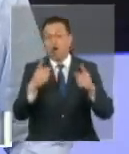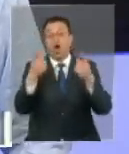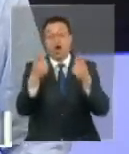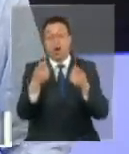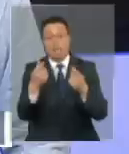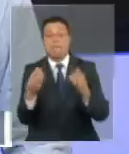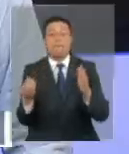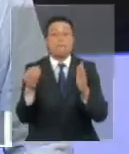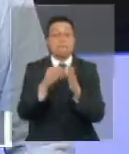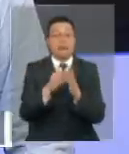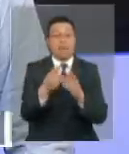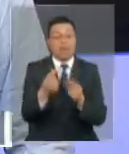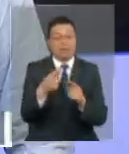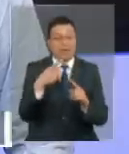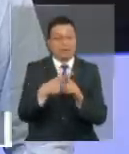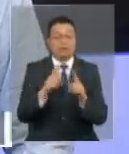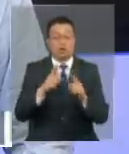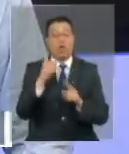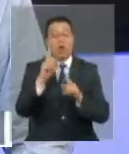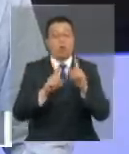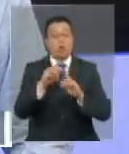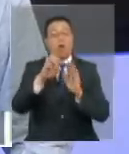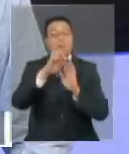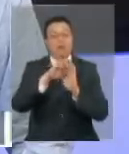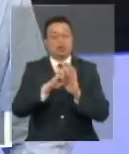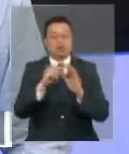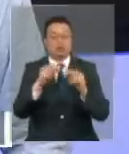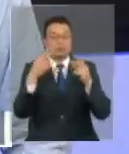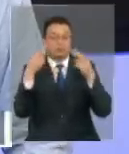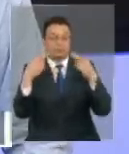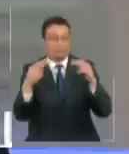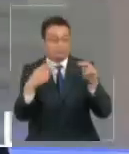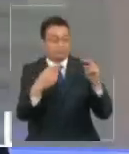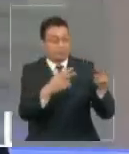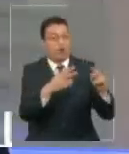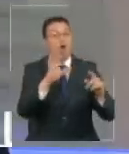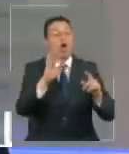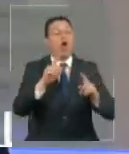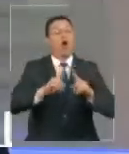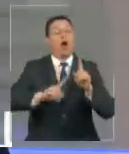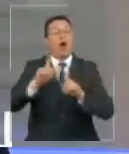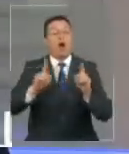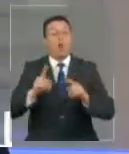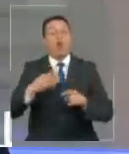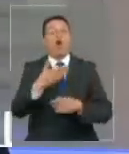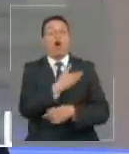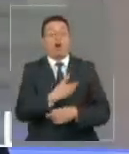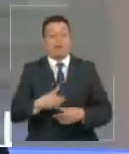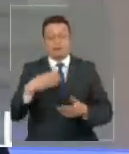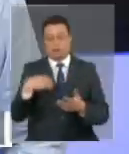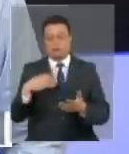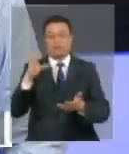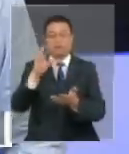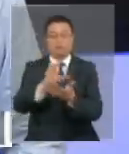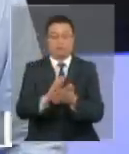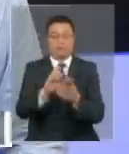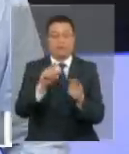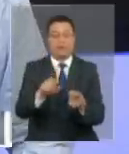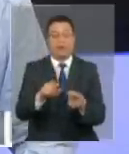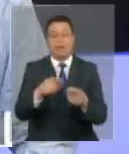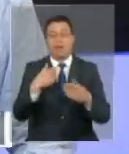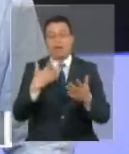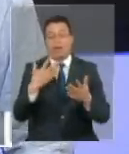plata, porque aquí hay algunos proyectos que se financian con recursos propios y hay otros que se van a financiar con recursos del gobierno central en